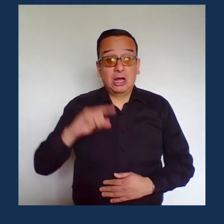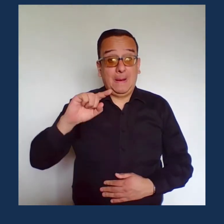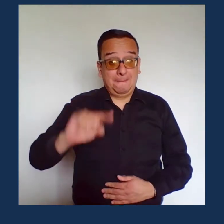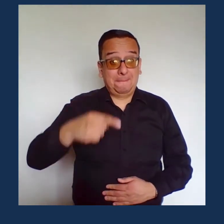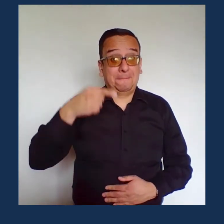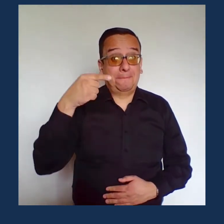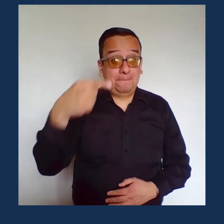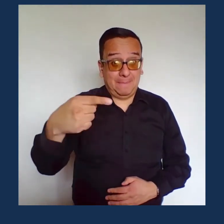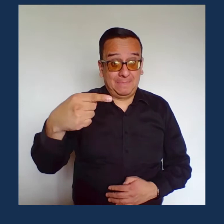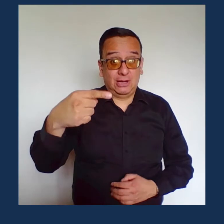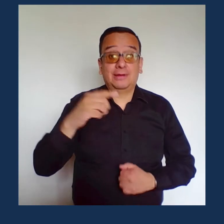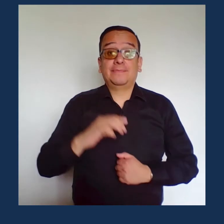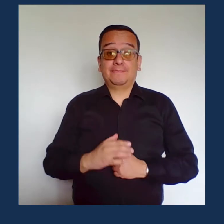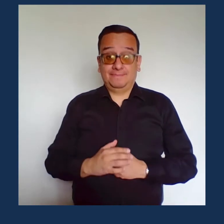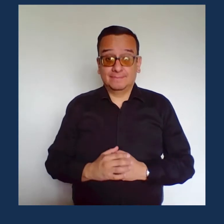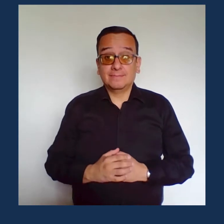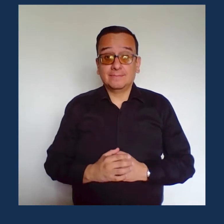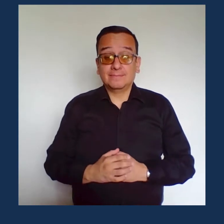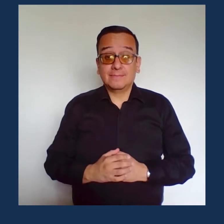1.